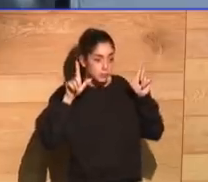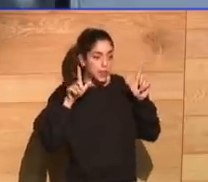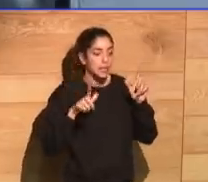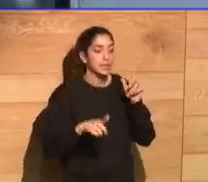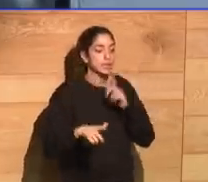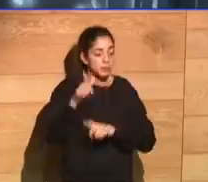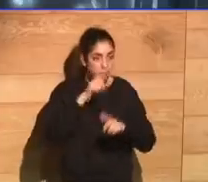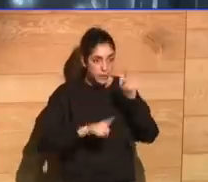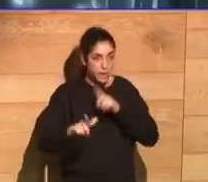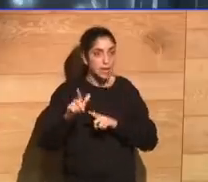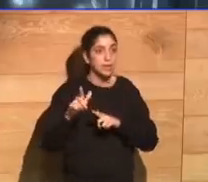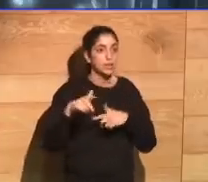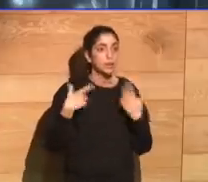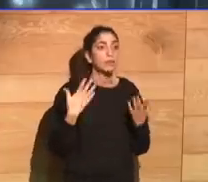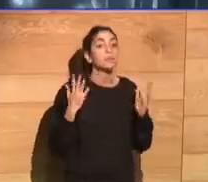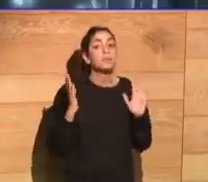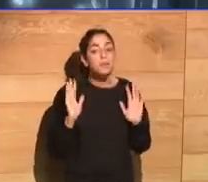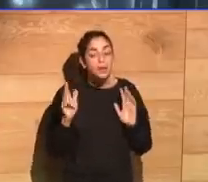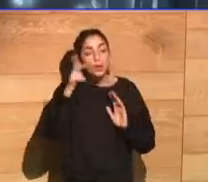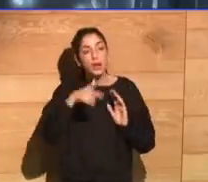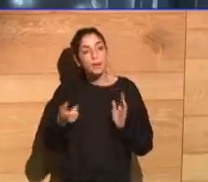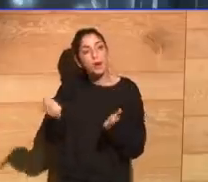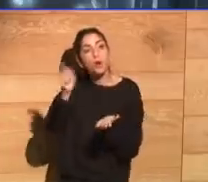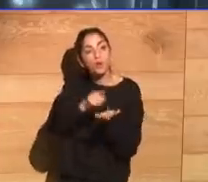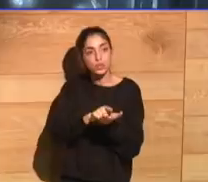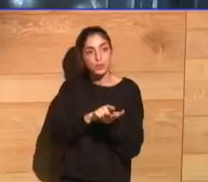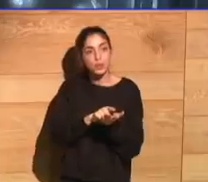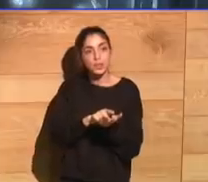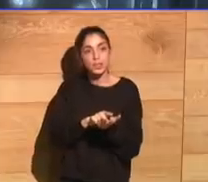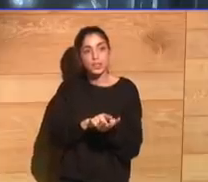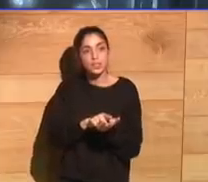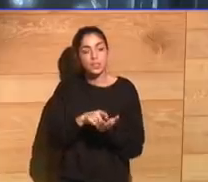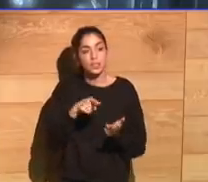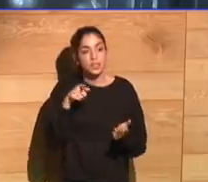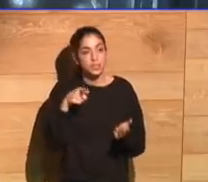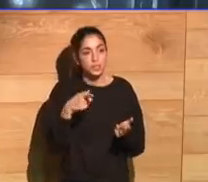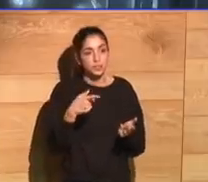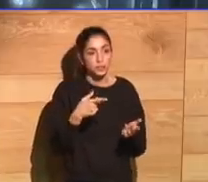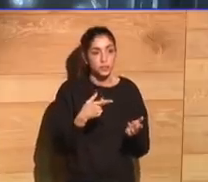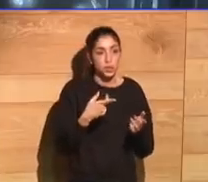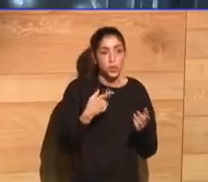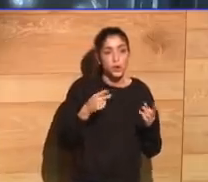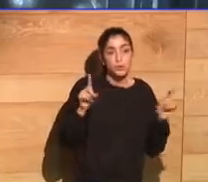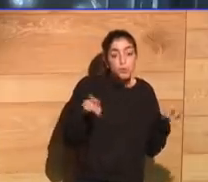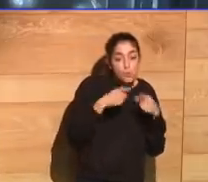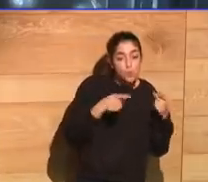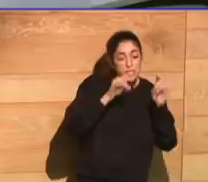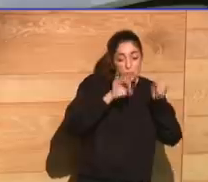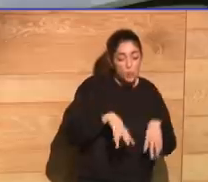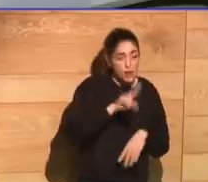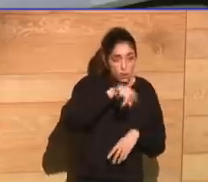el tema de amor es este. Pero se volvió a grabar. Bueno, claro, es que eso no vale. Claro, y que no. Ya no sonaba igual. Claro. Es lo